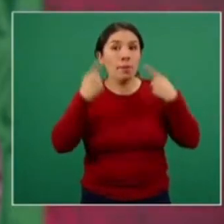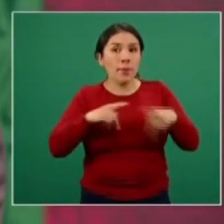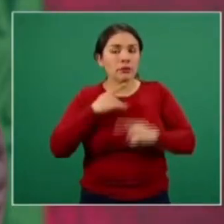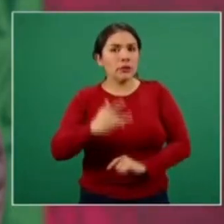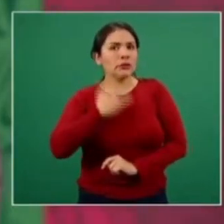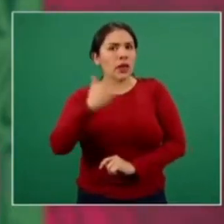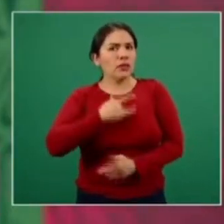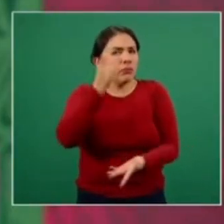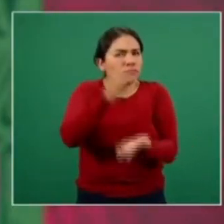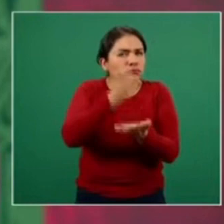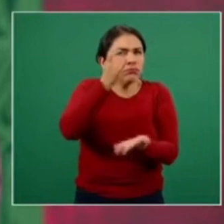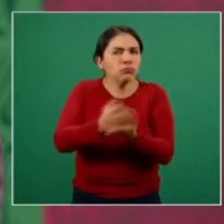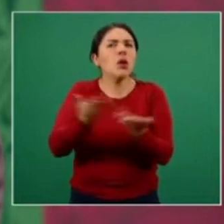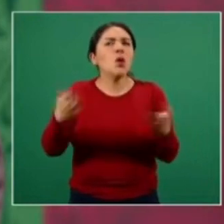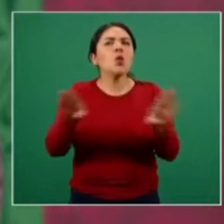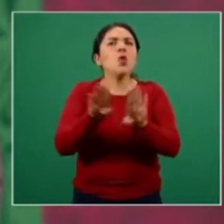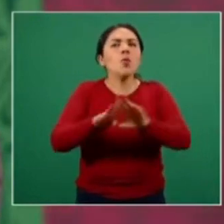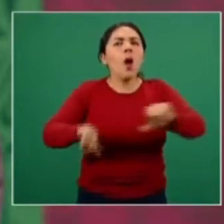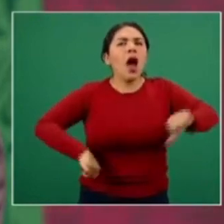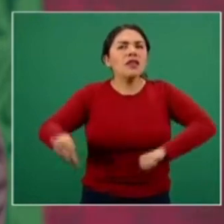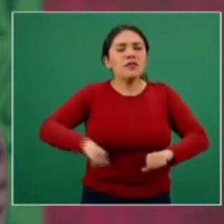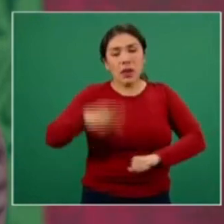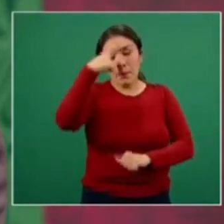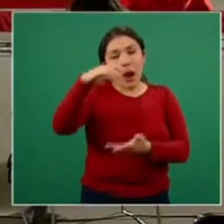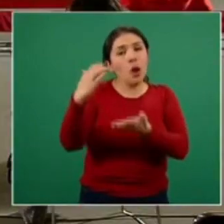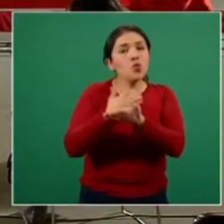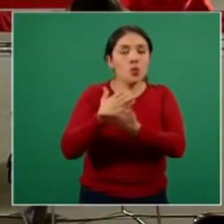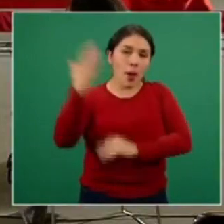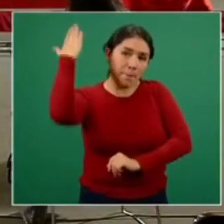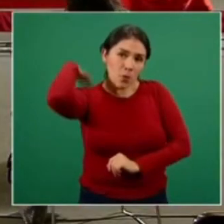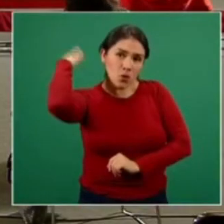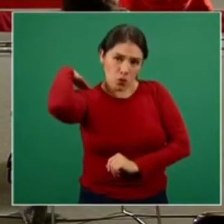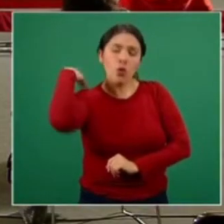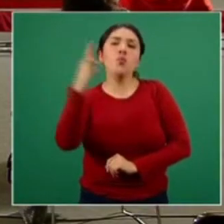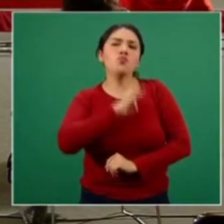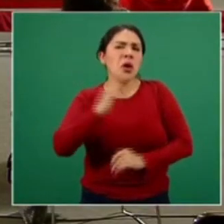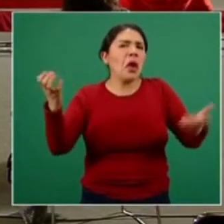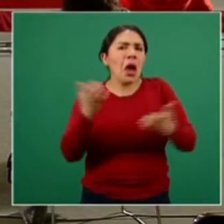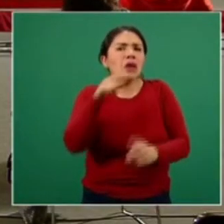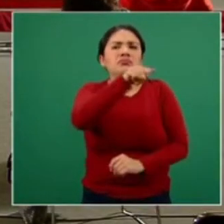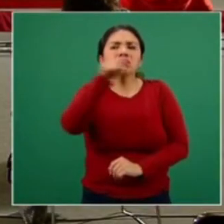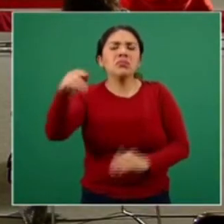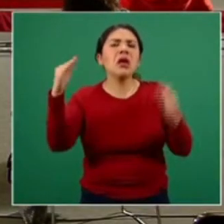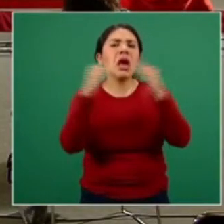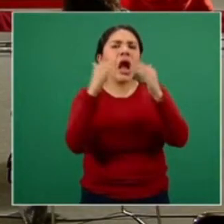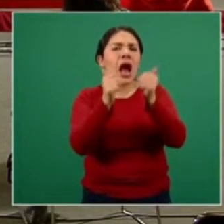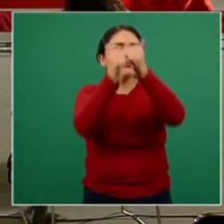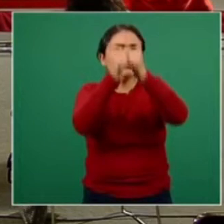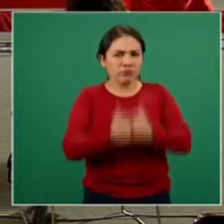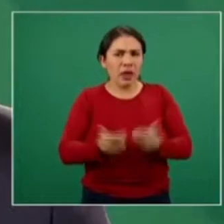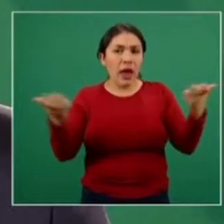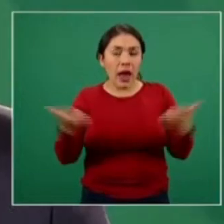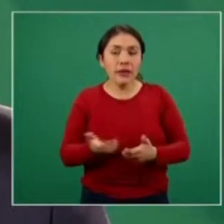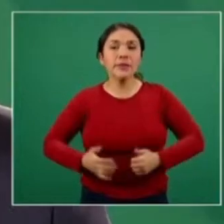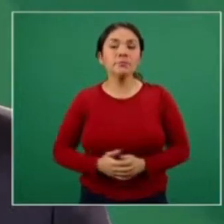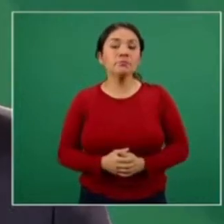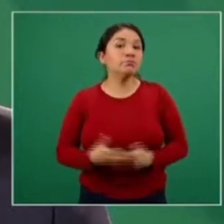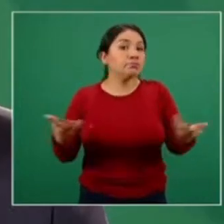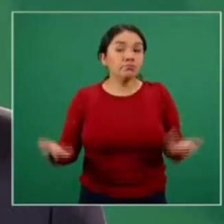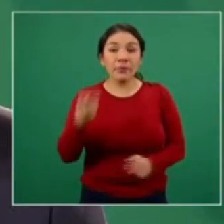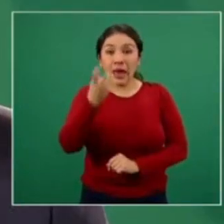identifiquen actividades de rehabilitación pulmonar que pueden realizar en sus propios domicilios. En